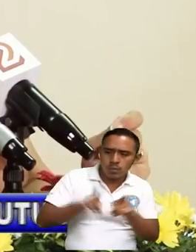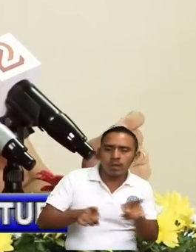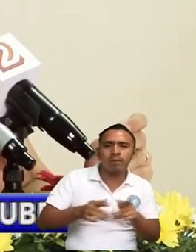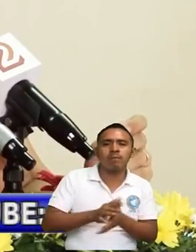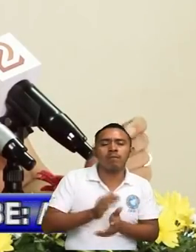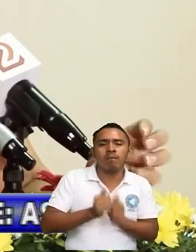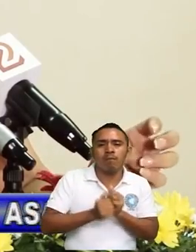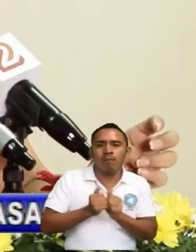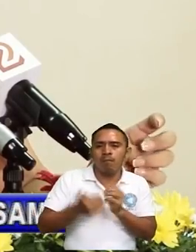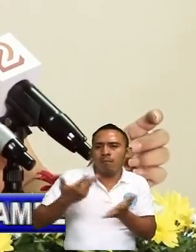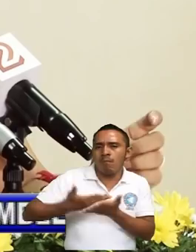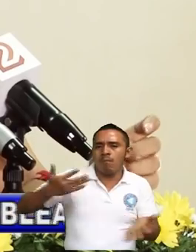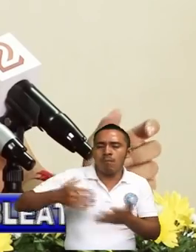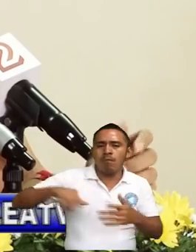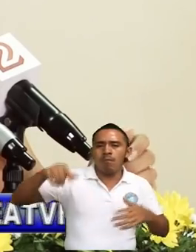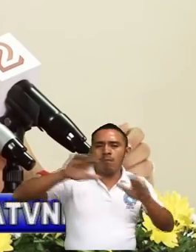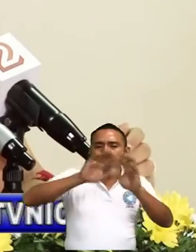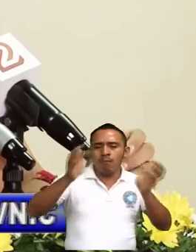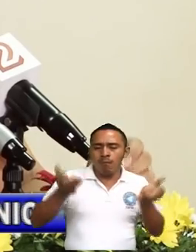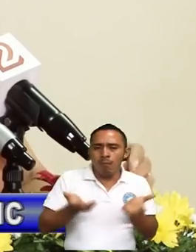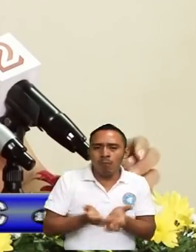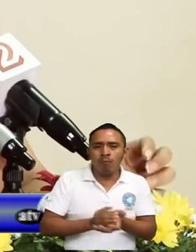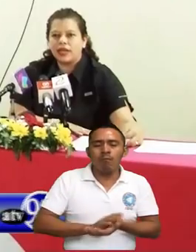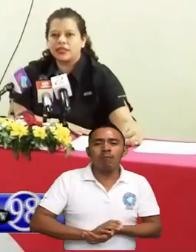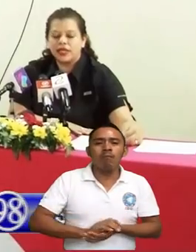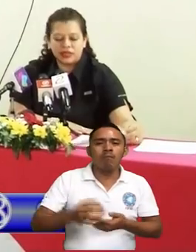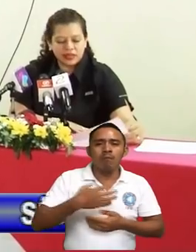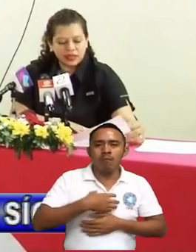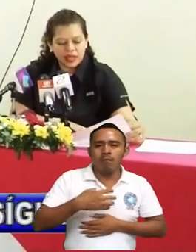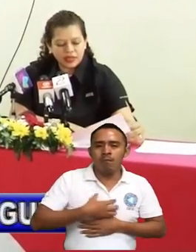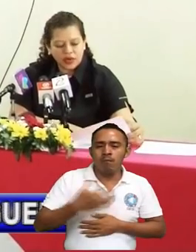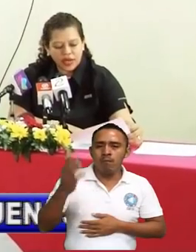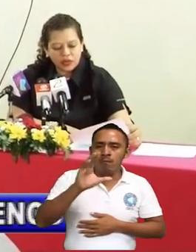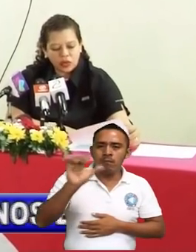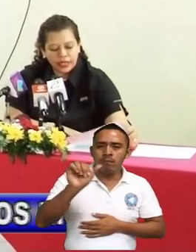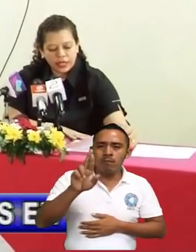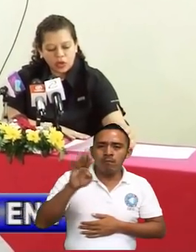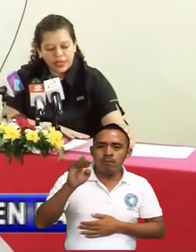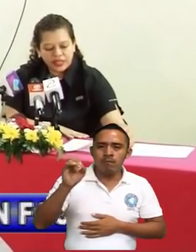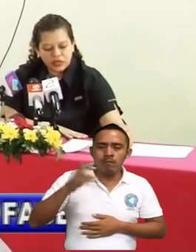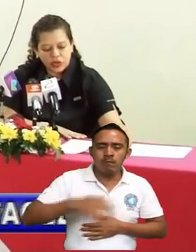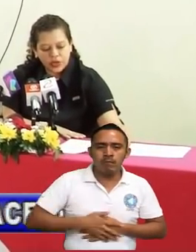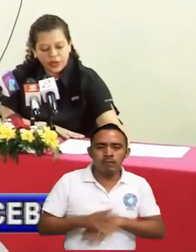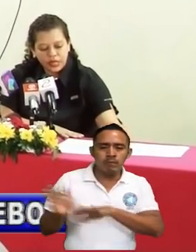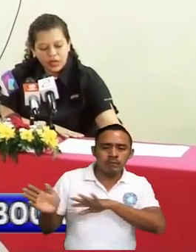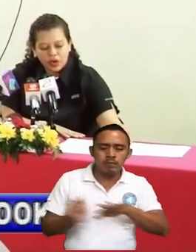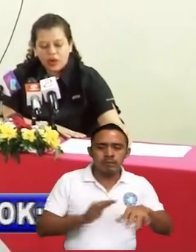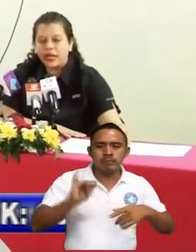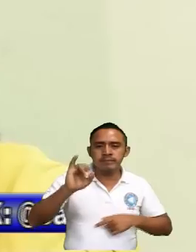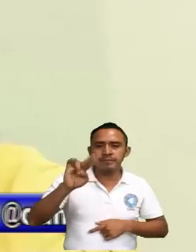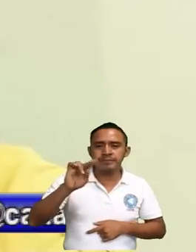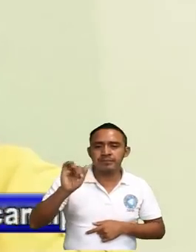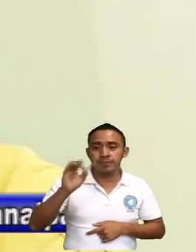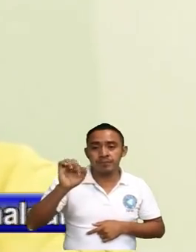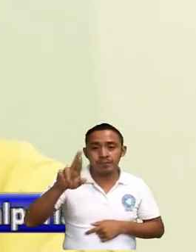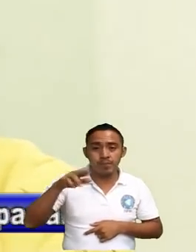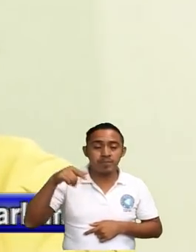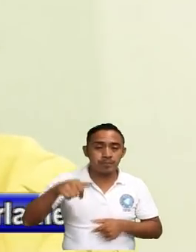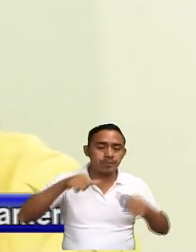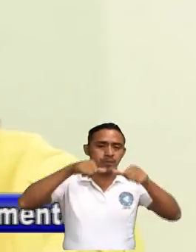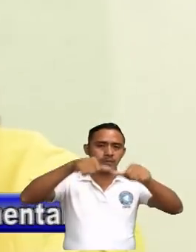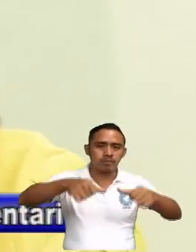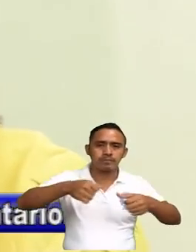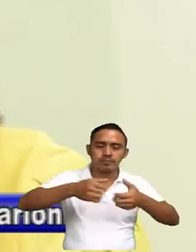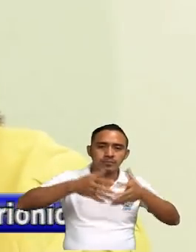al calentamiento global, que son los hidrofluorocarbonos. En tanto, el Instituto Nacional Forestal INAFOR continúa con la